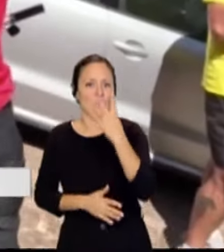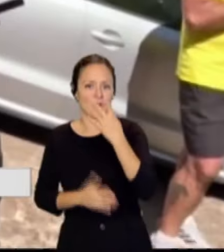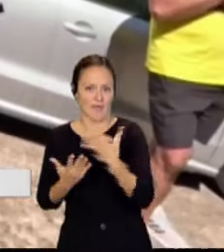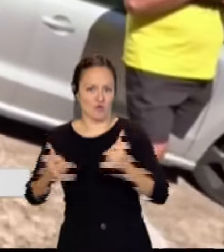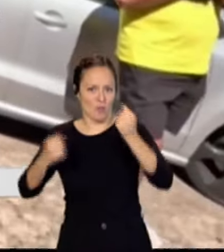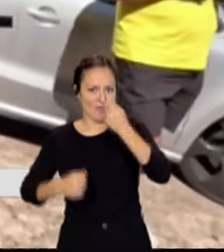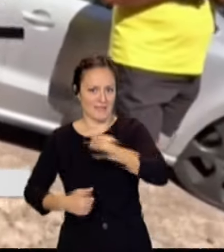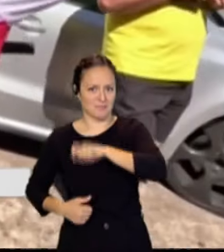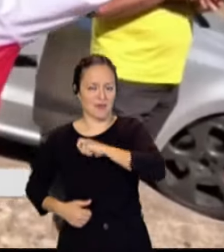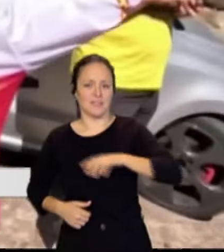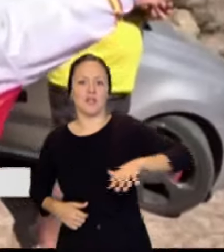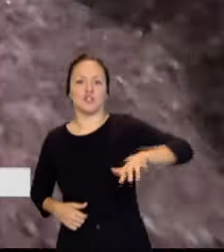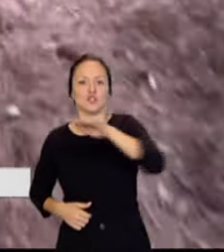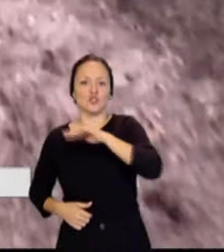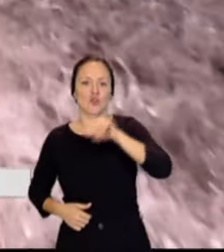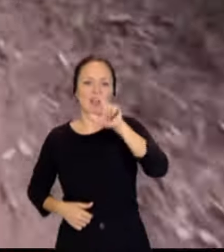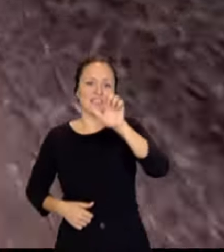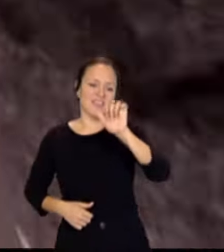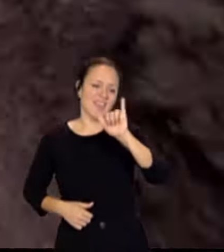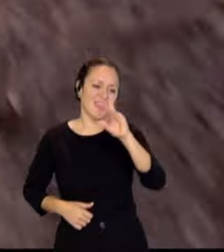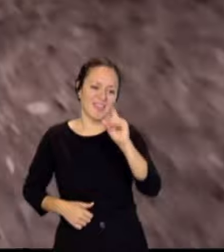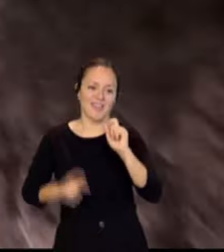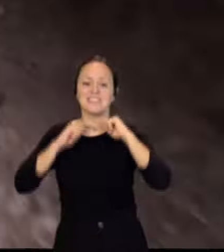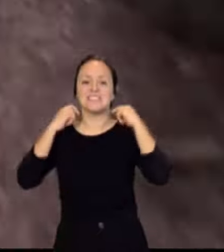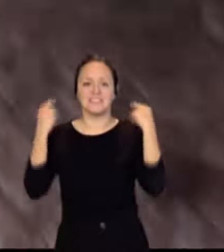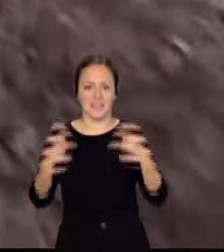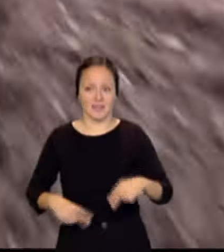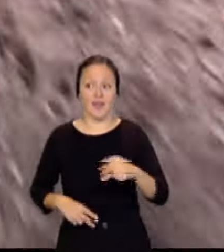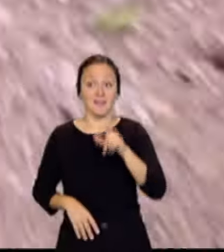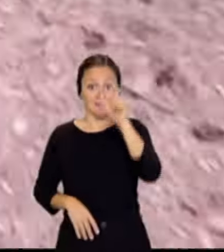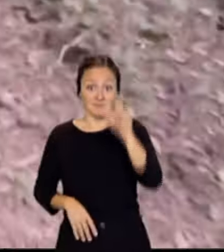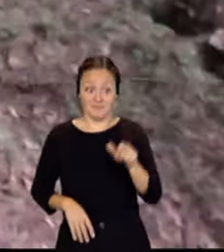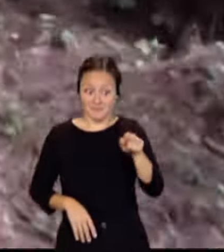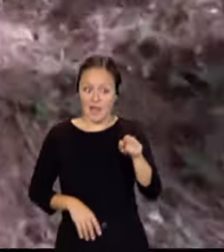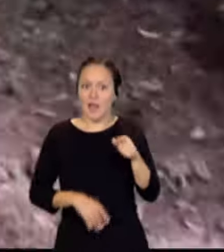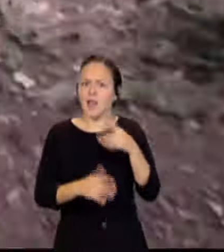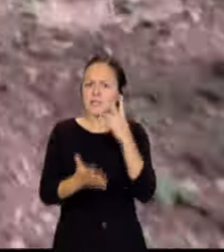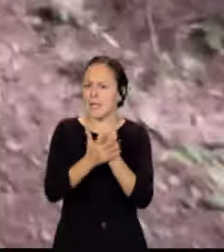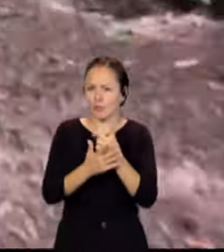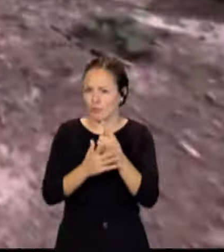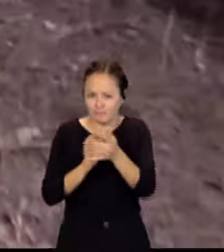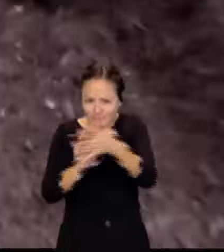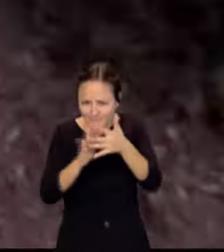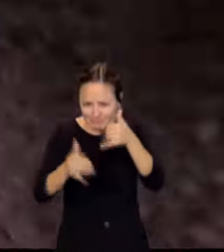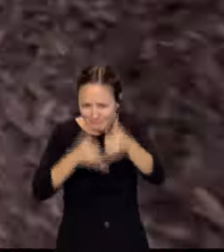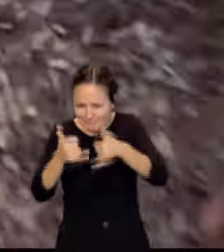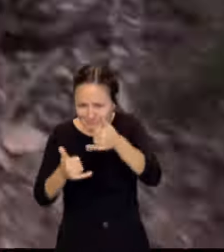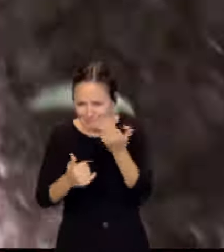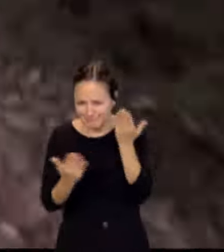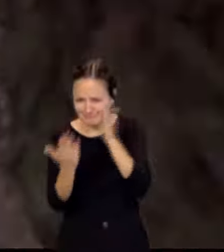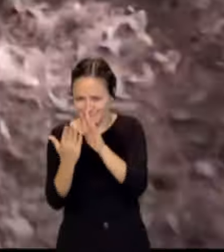será en arfa en el municipio de lleida y Carballo afrontará el reto como mejor sabe a toda velocidad